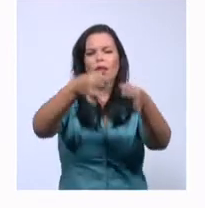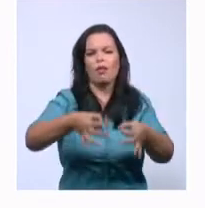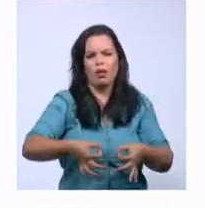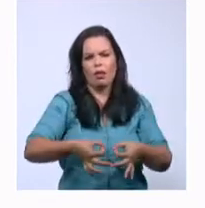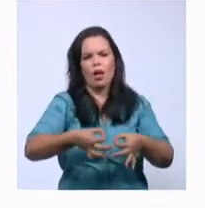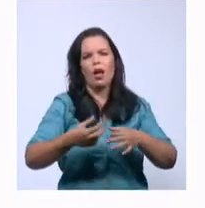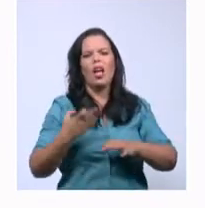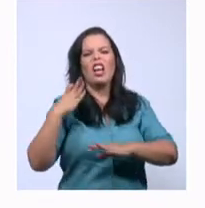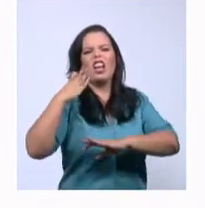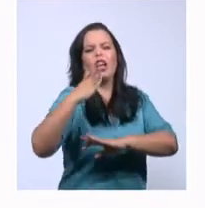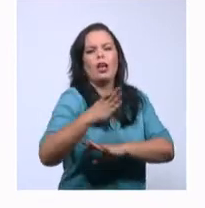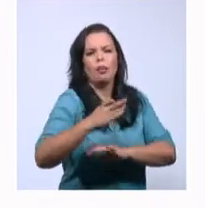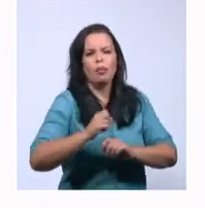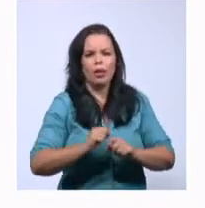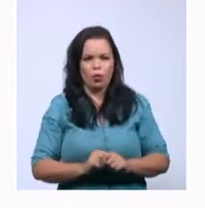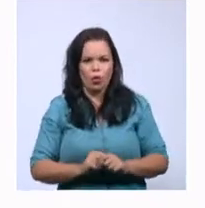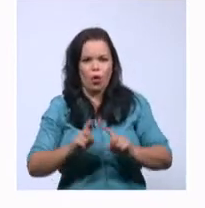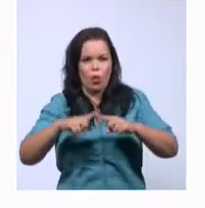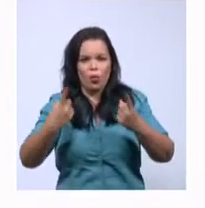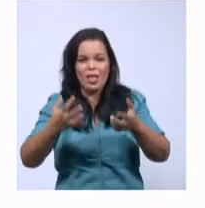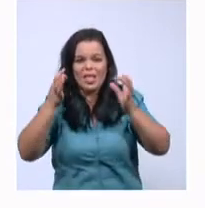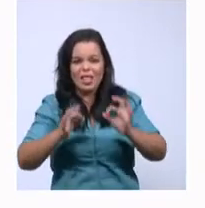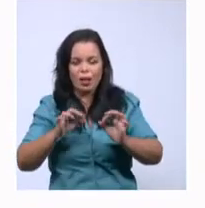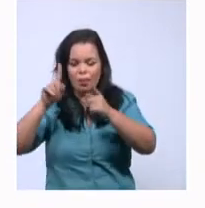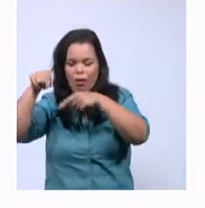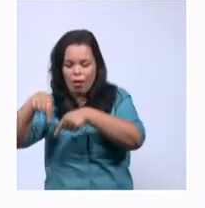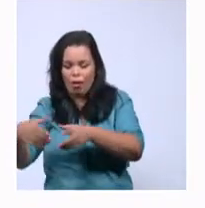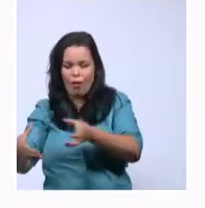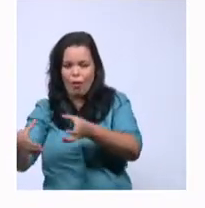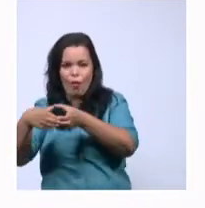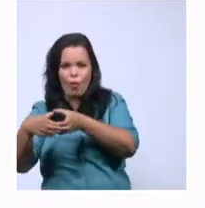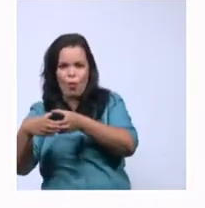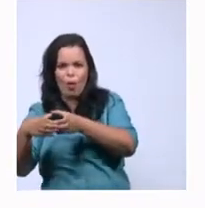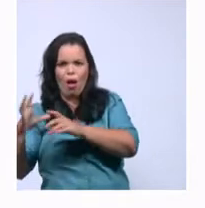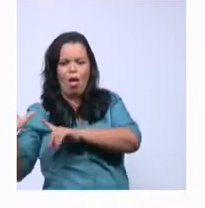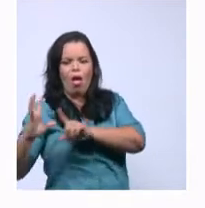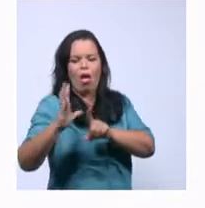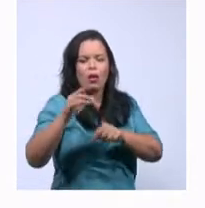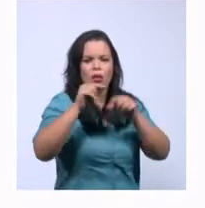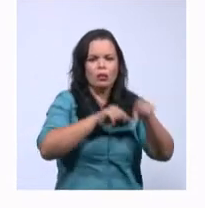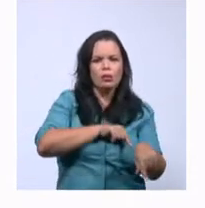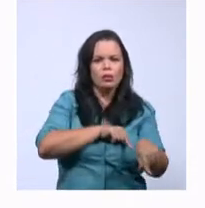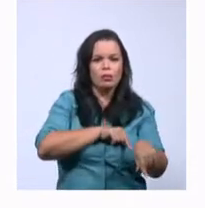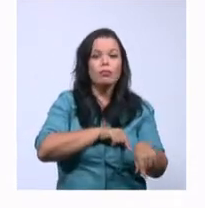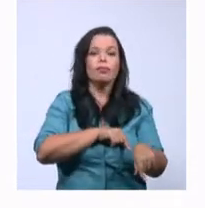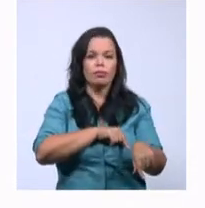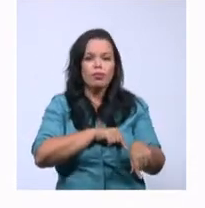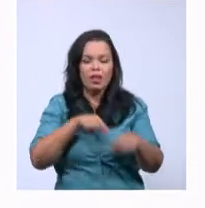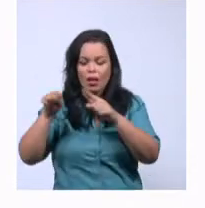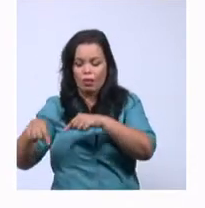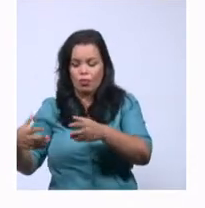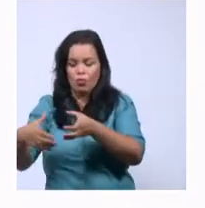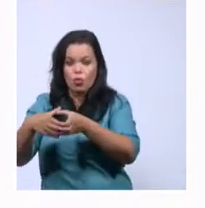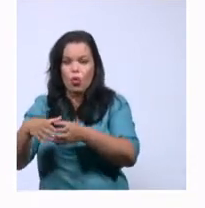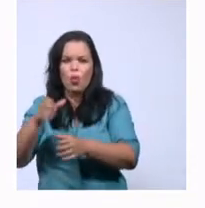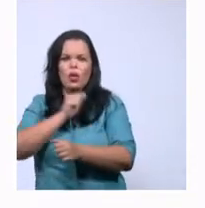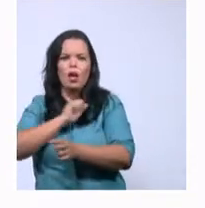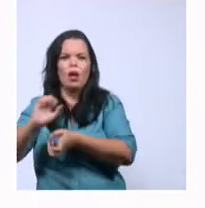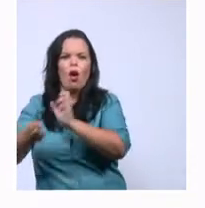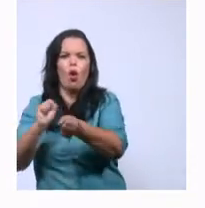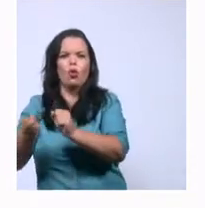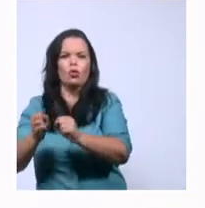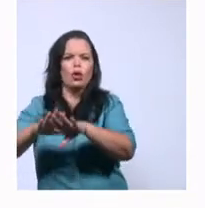premian en ausencia y acosan permanentemente para desmovilizarlos y para manipular a diestra y siniestra. En este